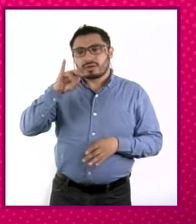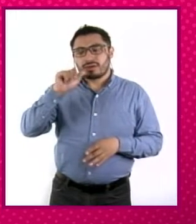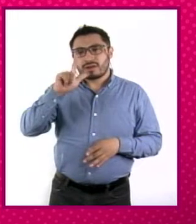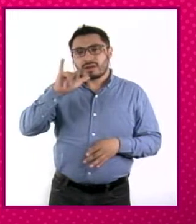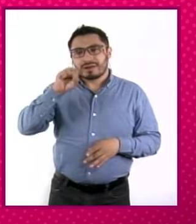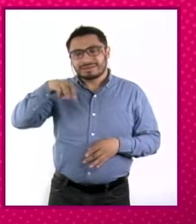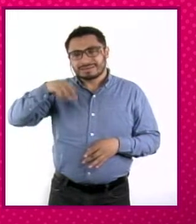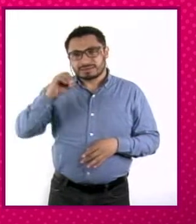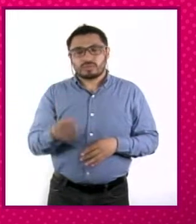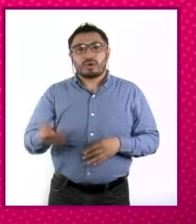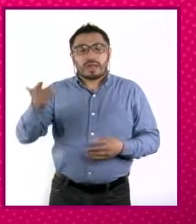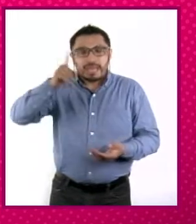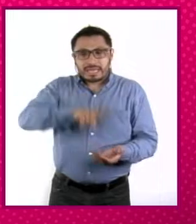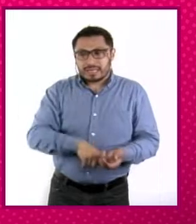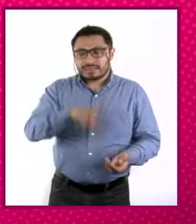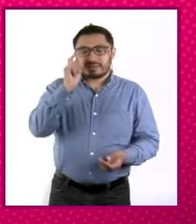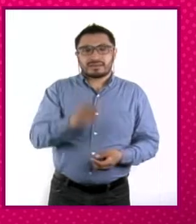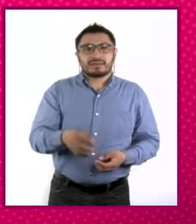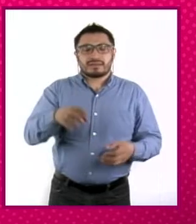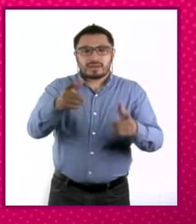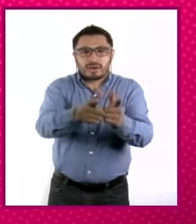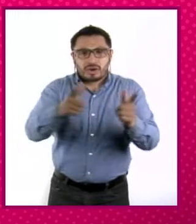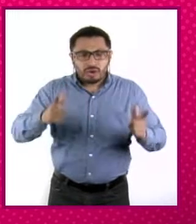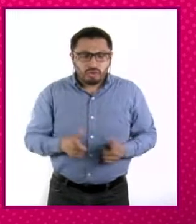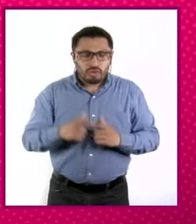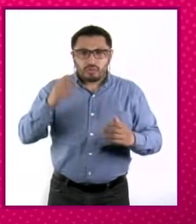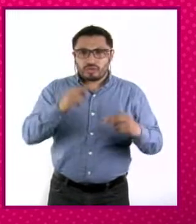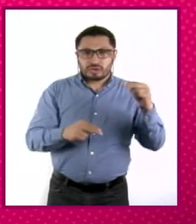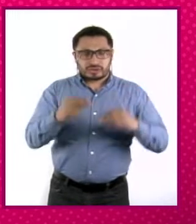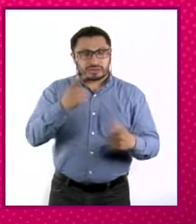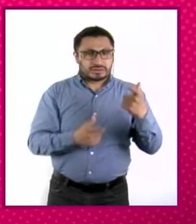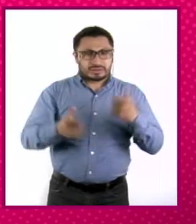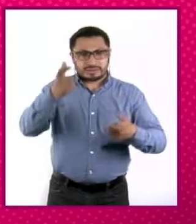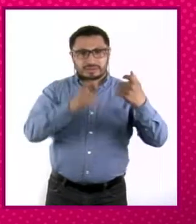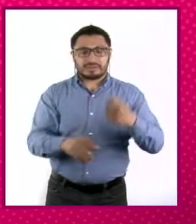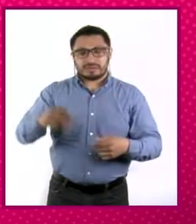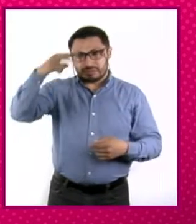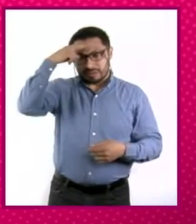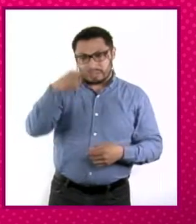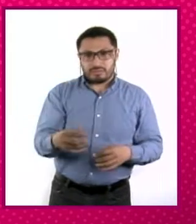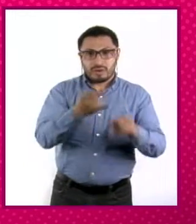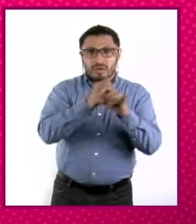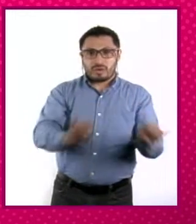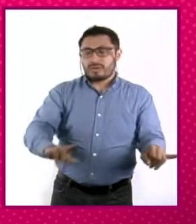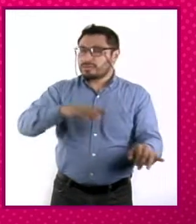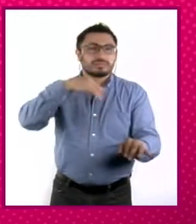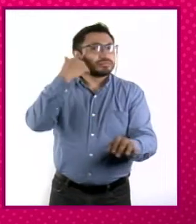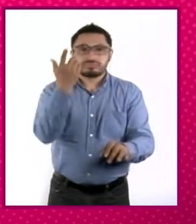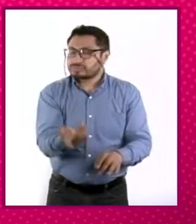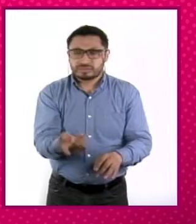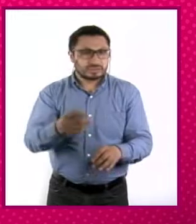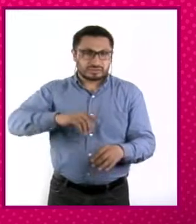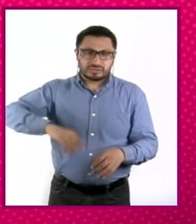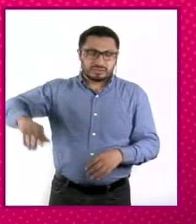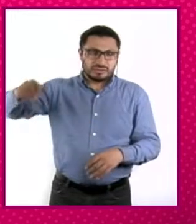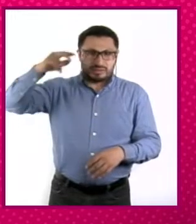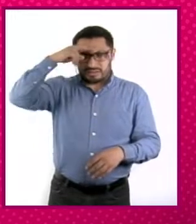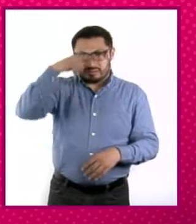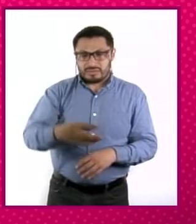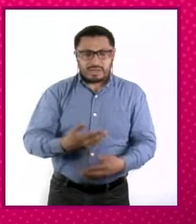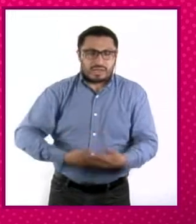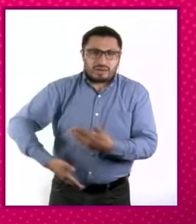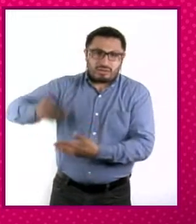Es decir, las élites del México independiente no querían regresar al México anterior de la